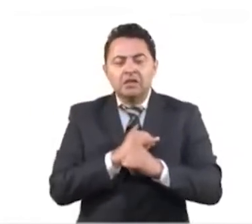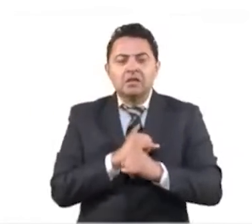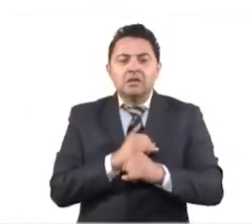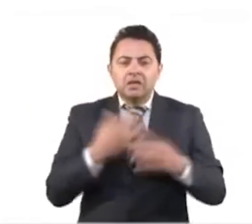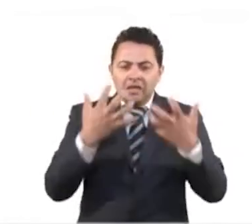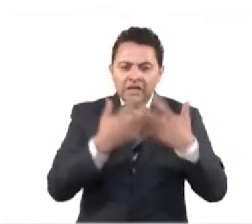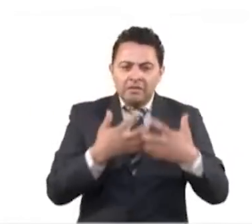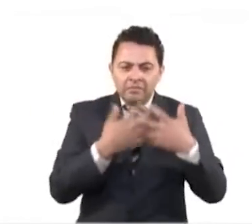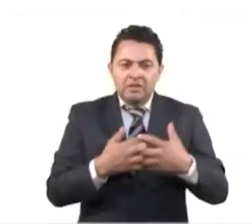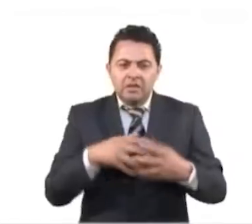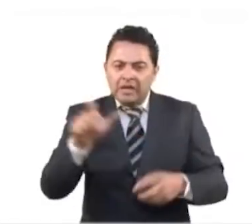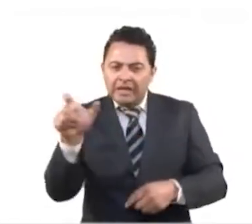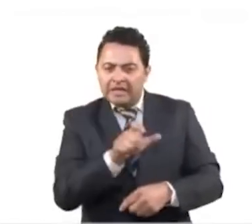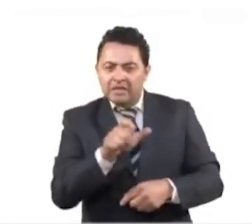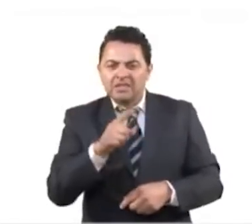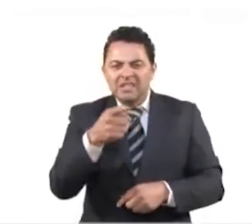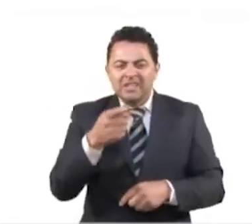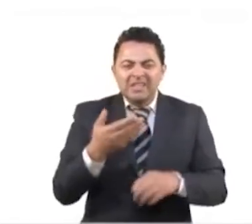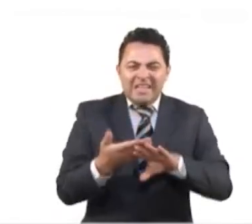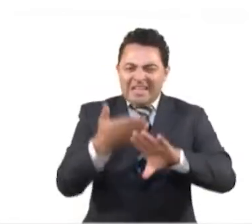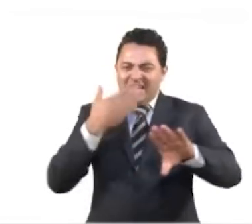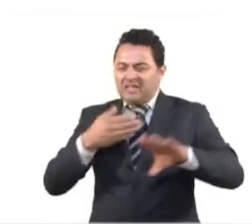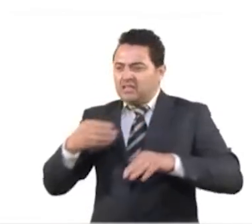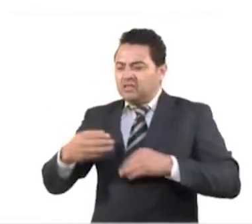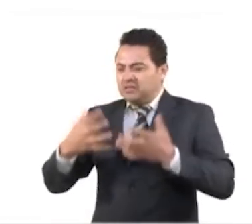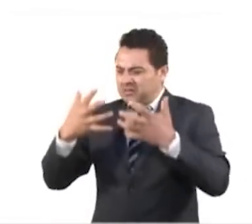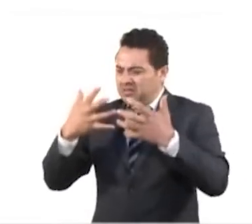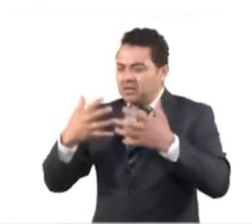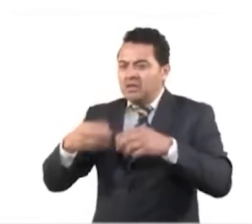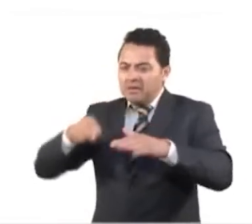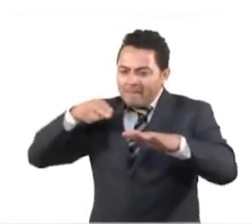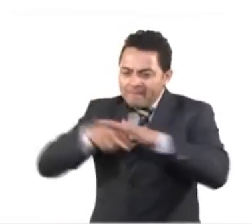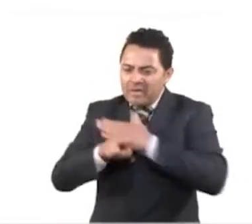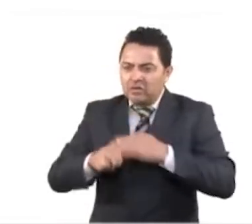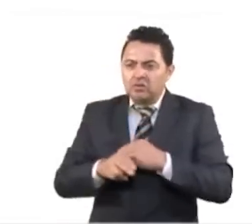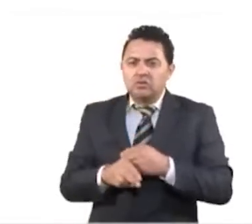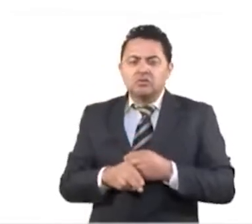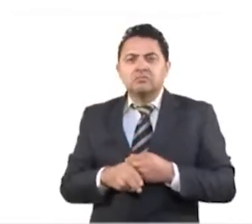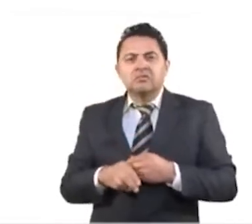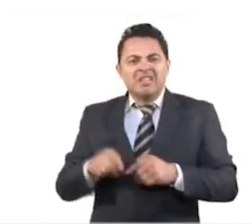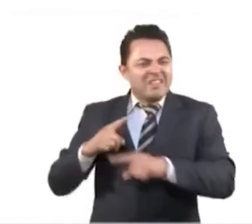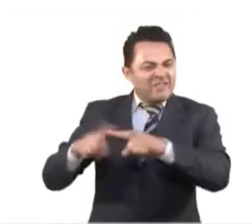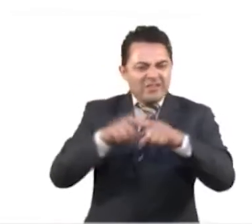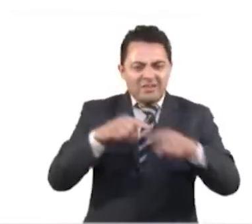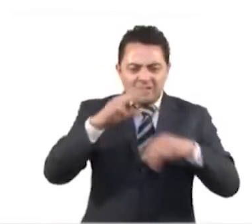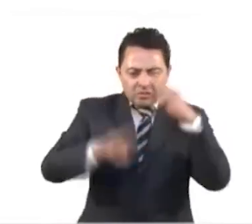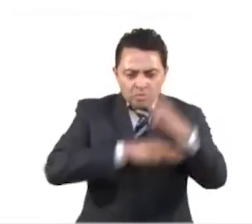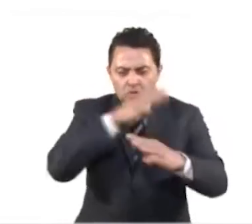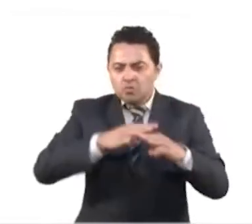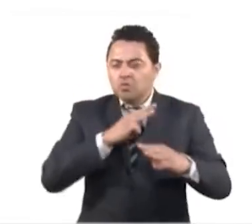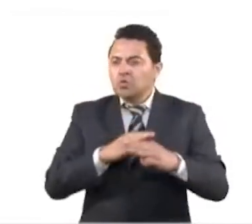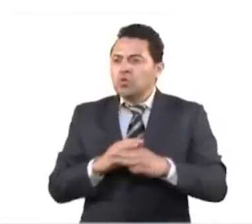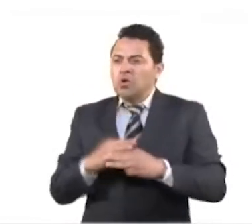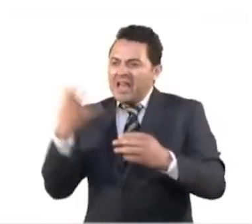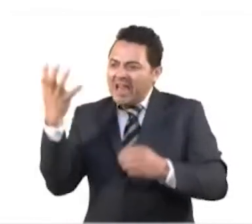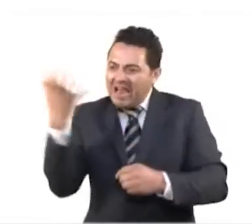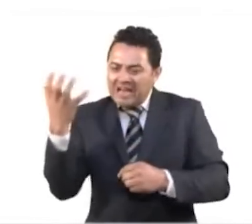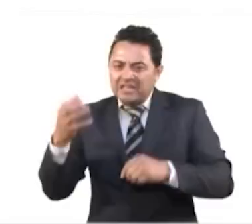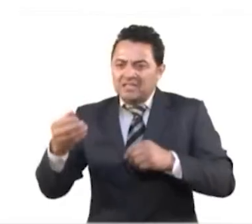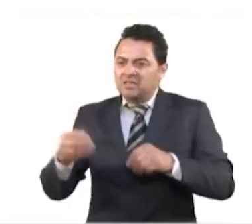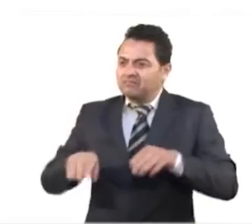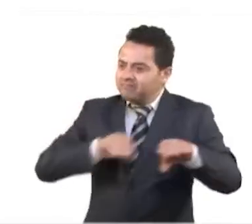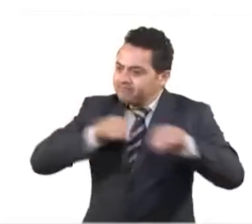hecho muchos de los metros del mundo en la parte de ingeniería, supervisión de obras e incluso